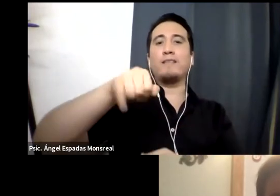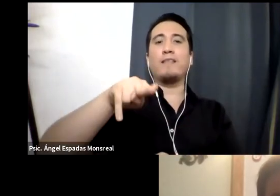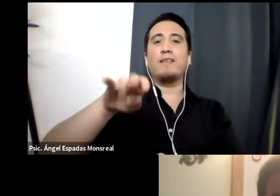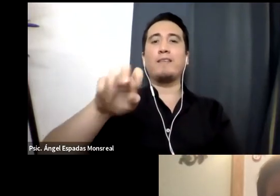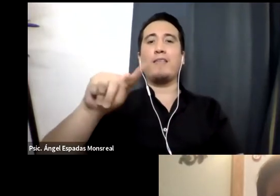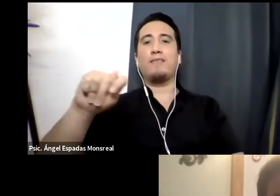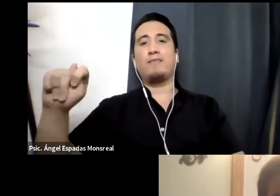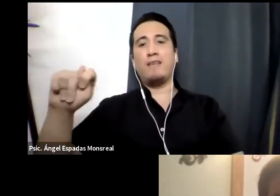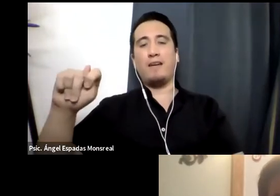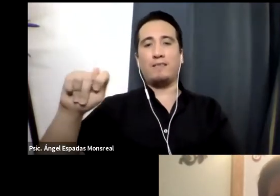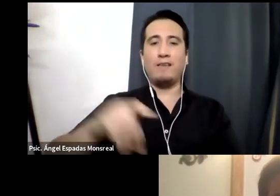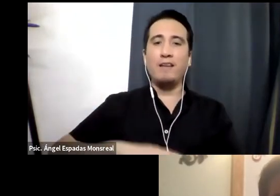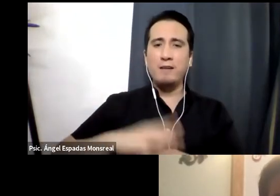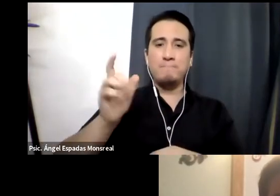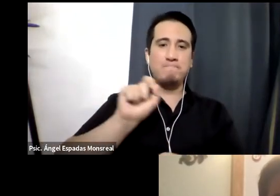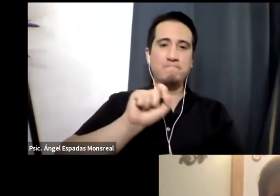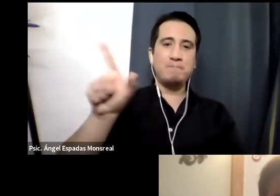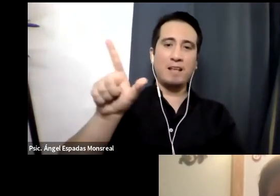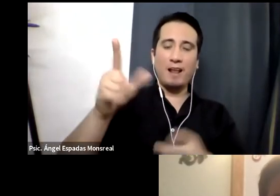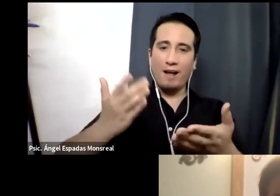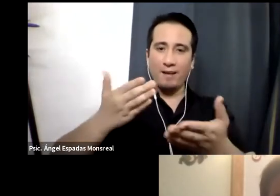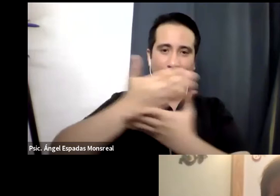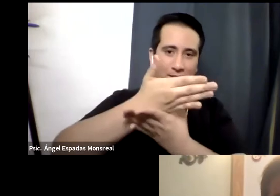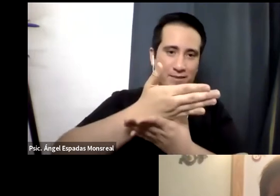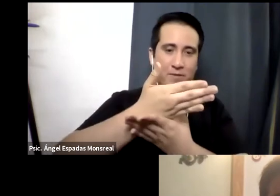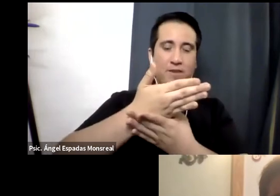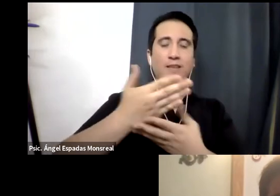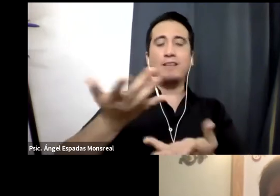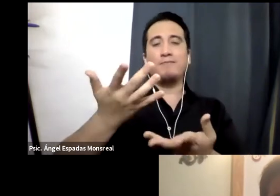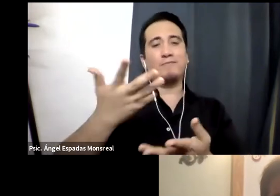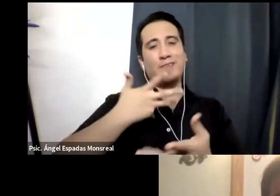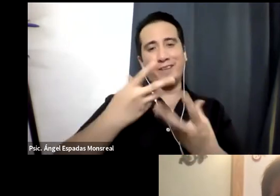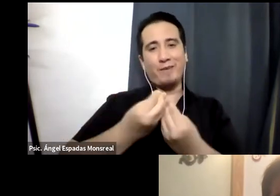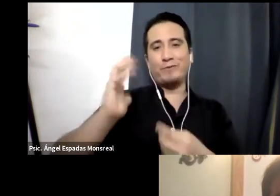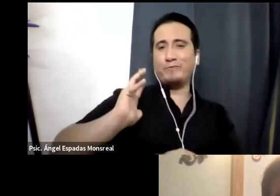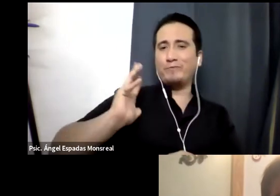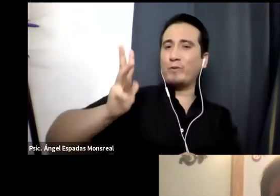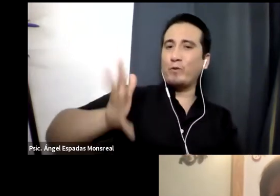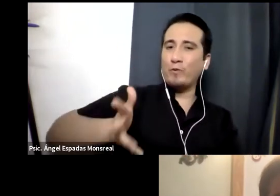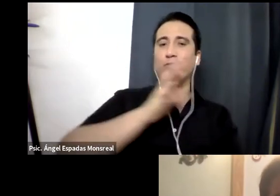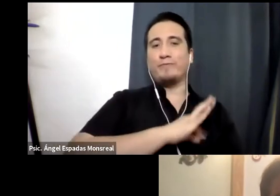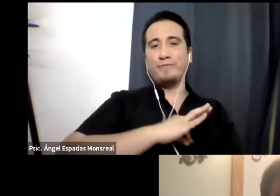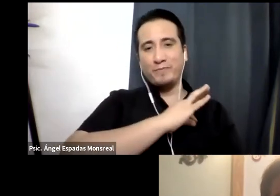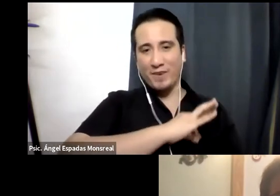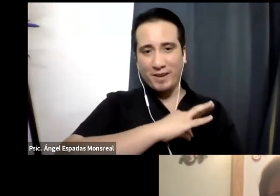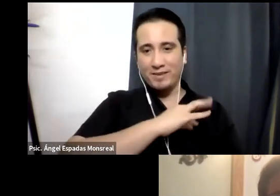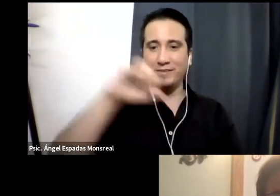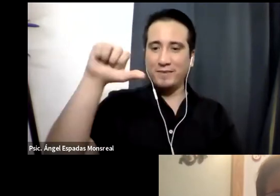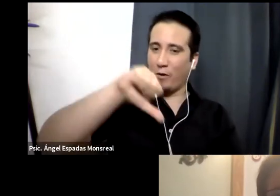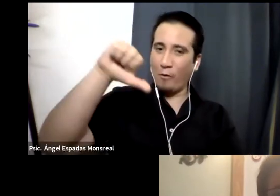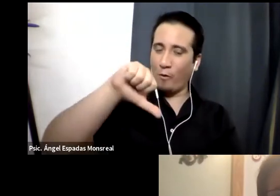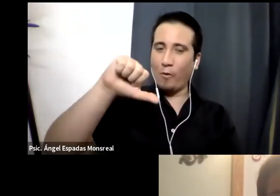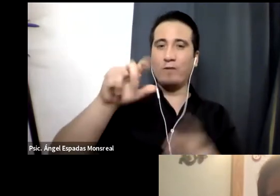especialista en accesibilidad, pues nos llena de mucho orgullo. Estamos muy contentas de pues esta tarde abordar un tema